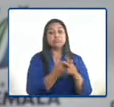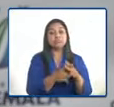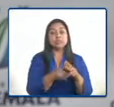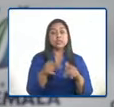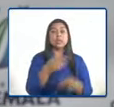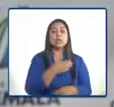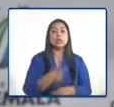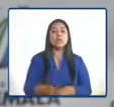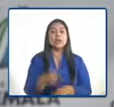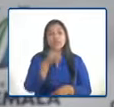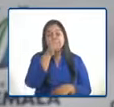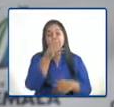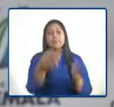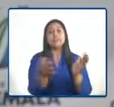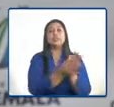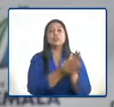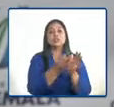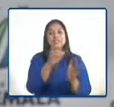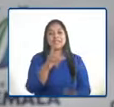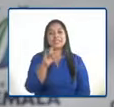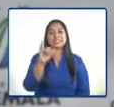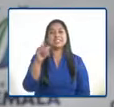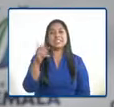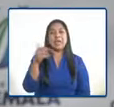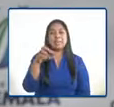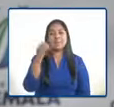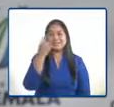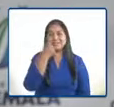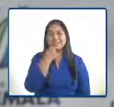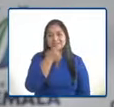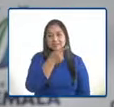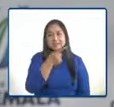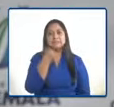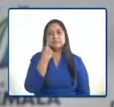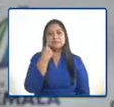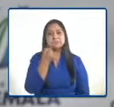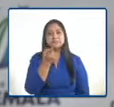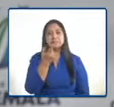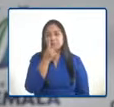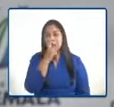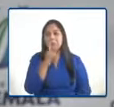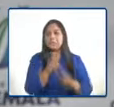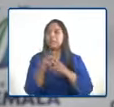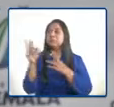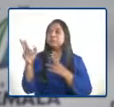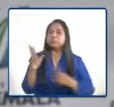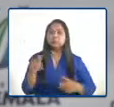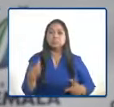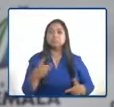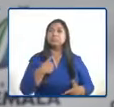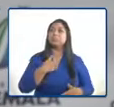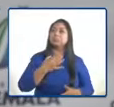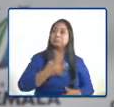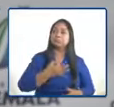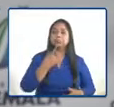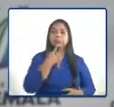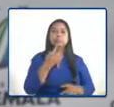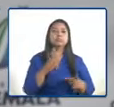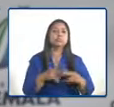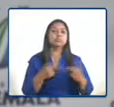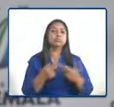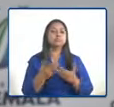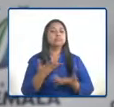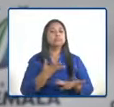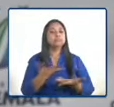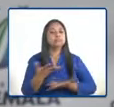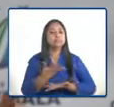gobernador de Chiapas estuvo recibiendo este vuelo. Se sostuvo una reunión en